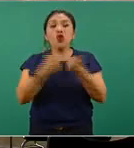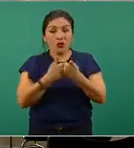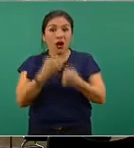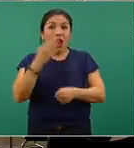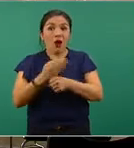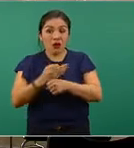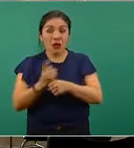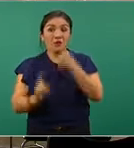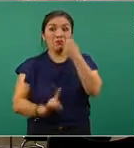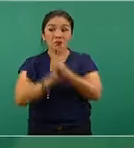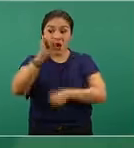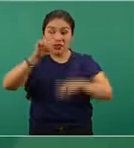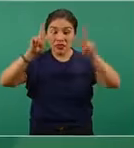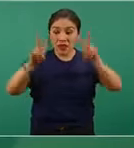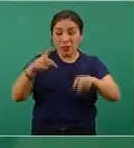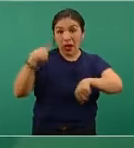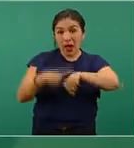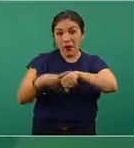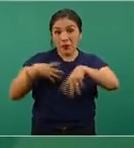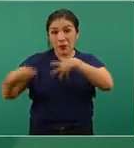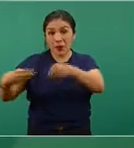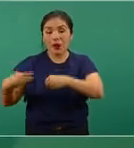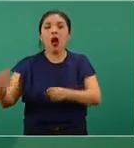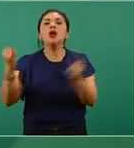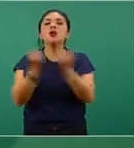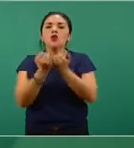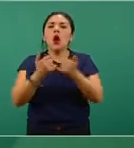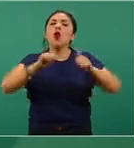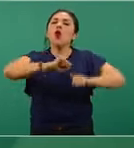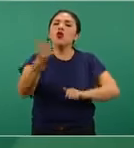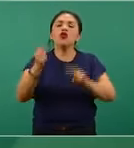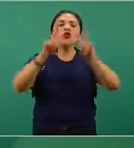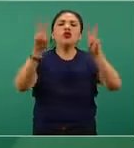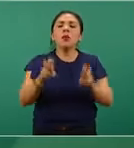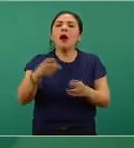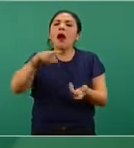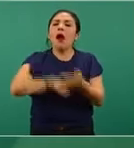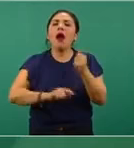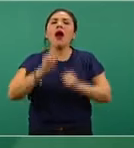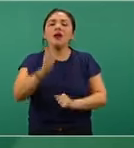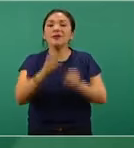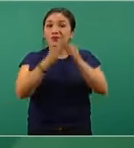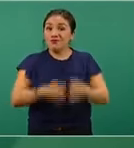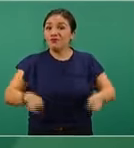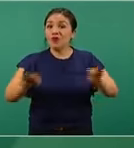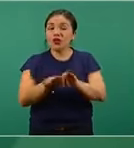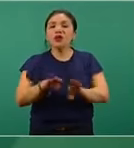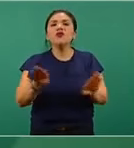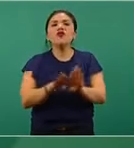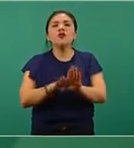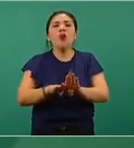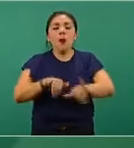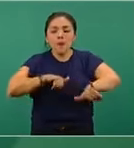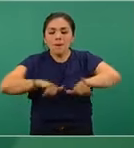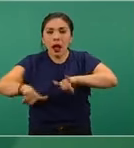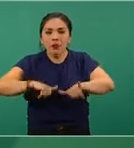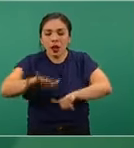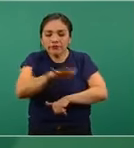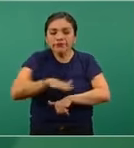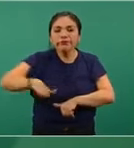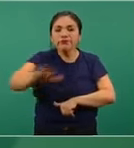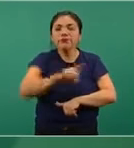situación epidémica, sino también, y de manera muy importante, de la demografía, de